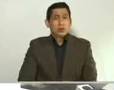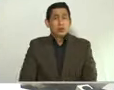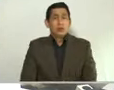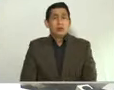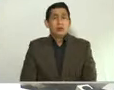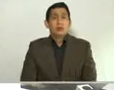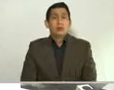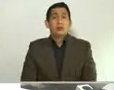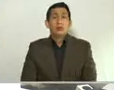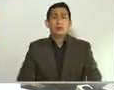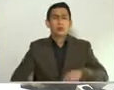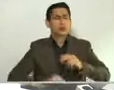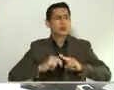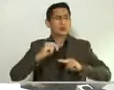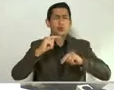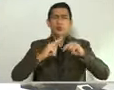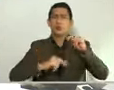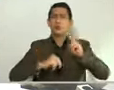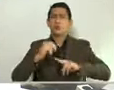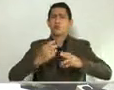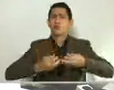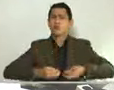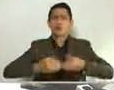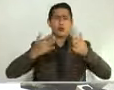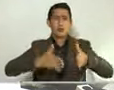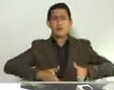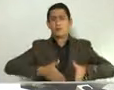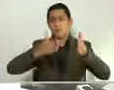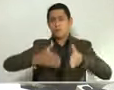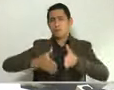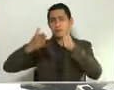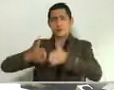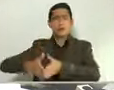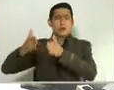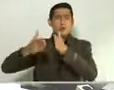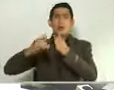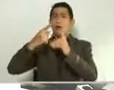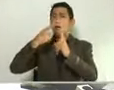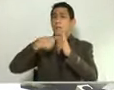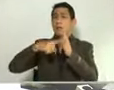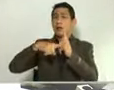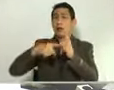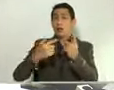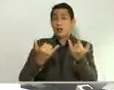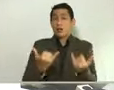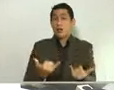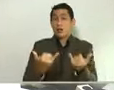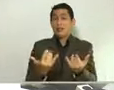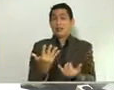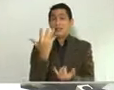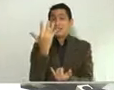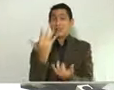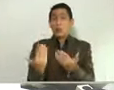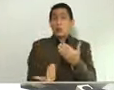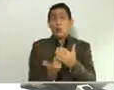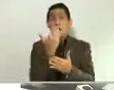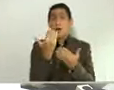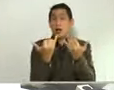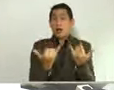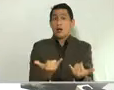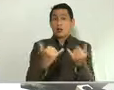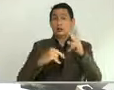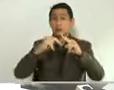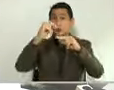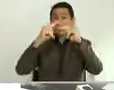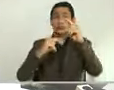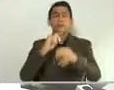mercados prácticamente todos los meses. Te acababa de mencionar 5 que están en este momento en ejecución. ¿Para quién? Justamente para las personas que no tienen